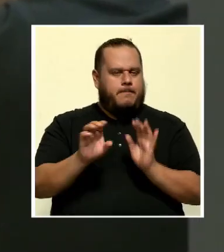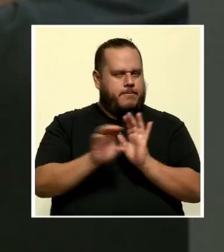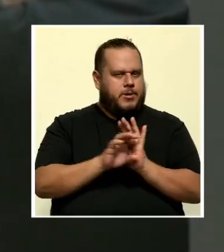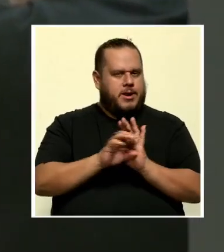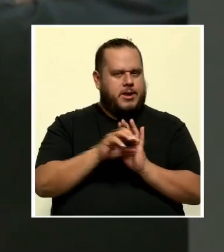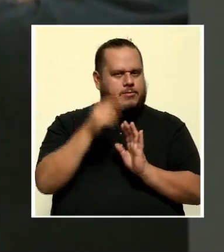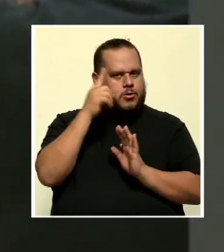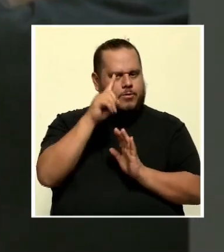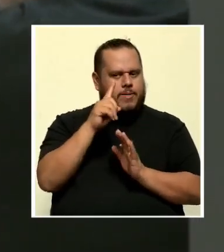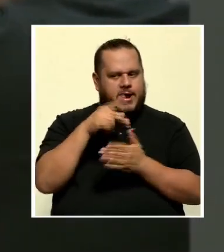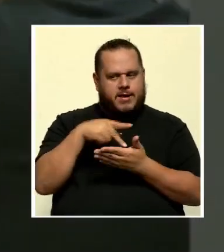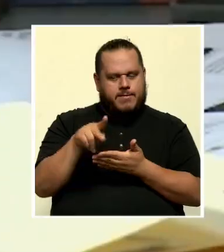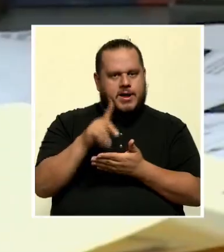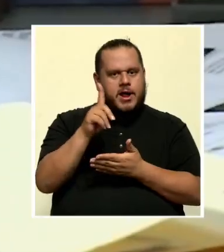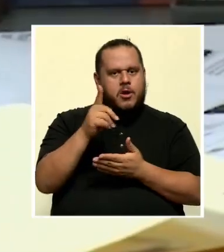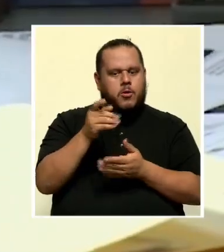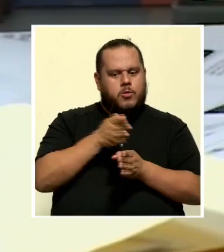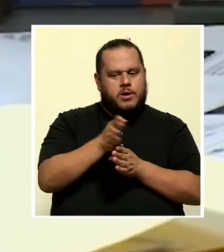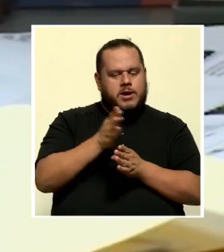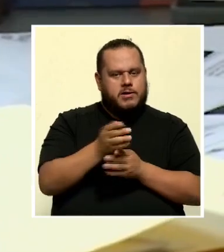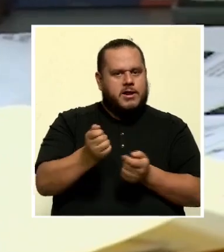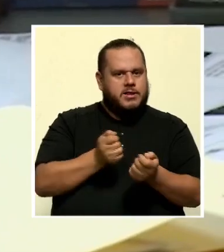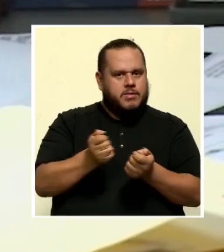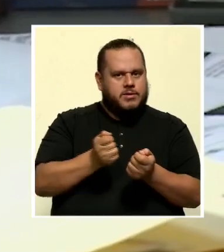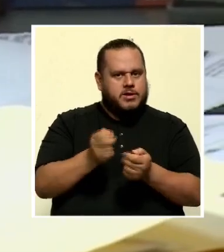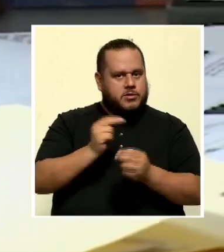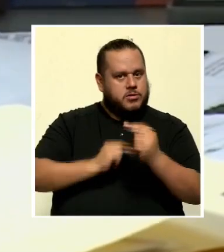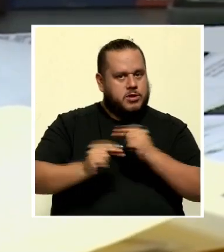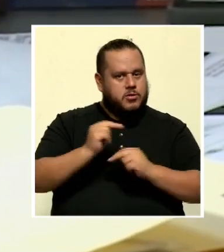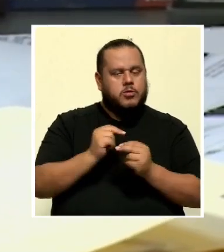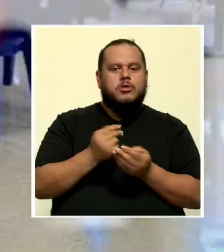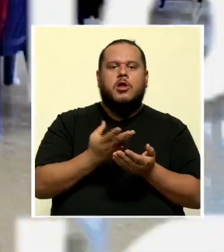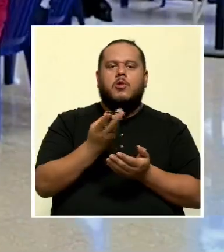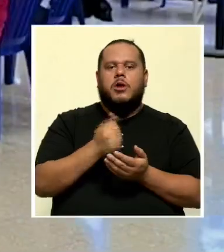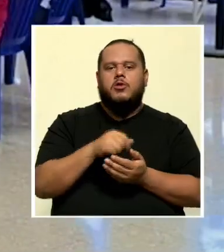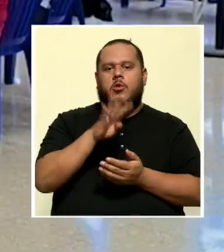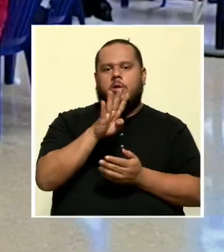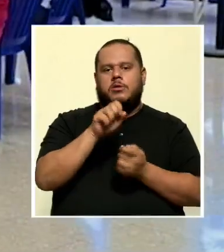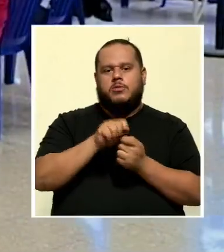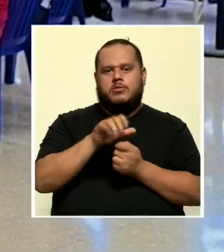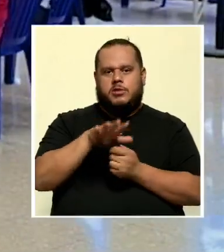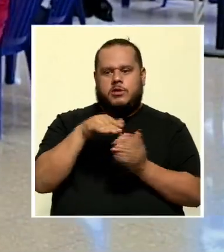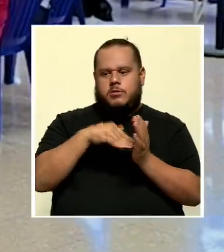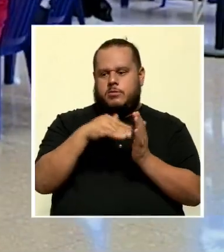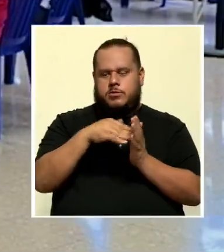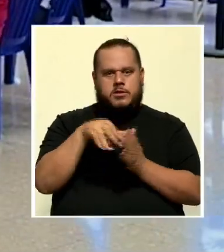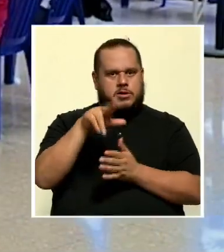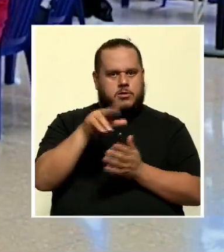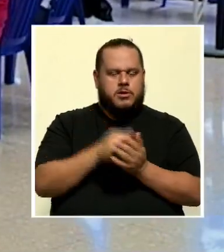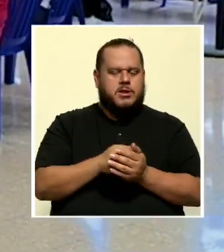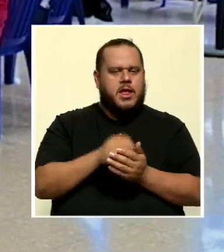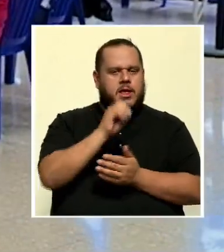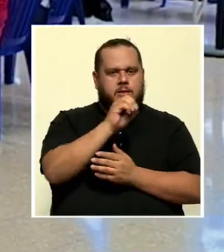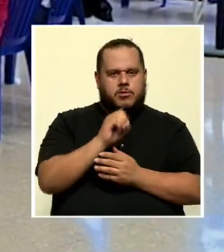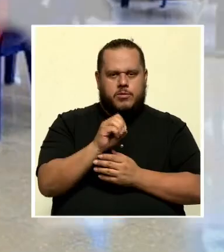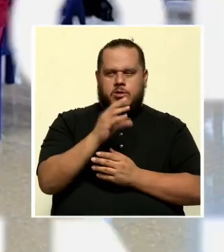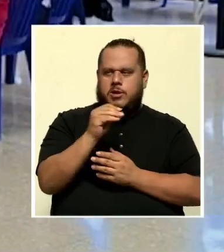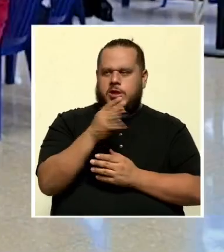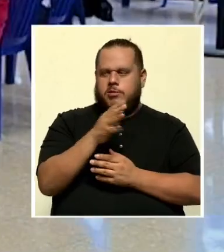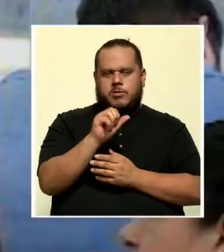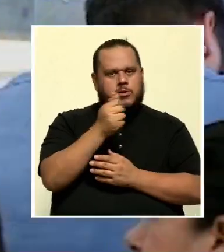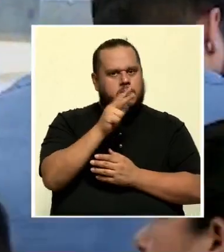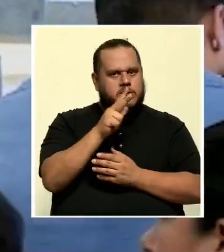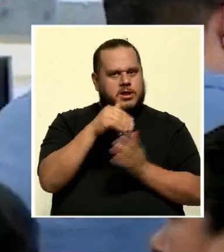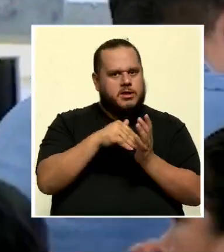para costear una carrera de administración de negocios se requieren de 4,5 millones de colones en promedio y unos 13